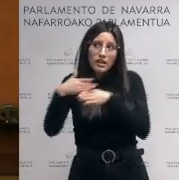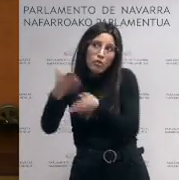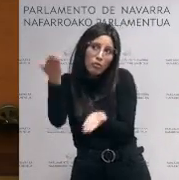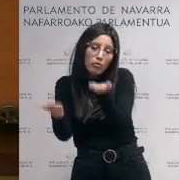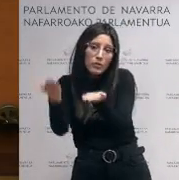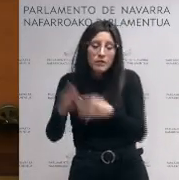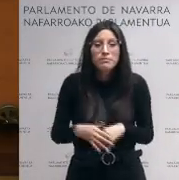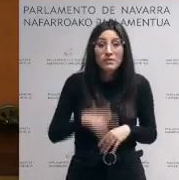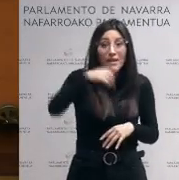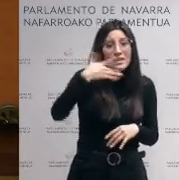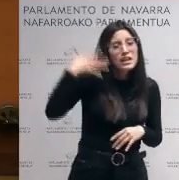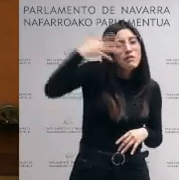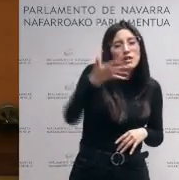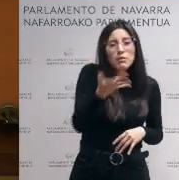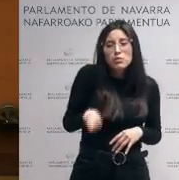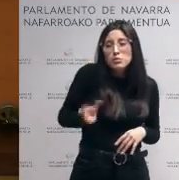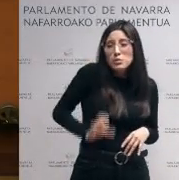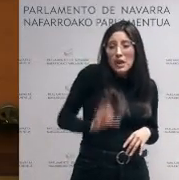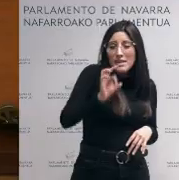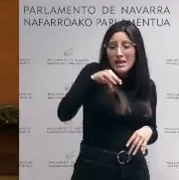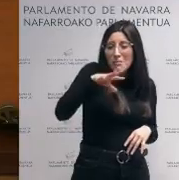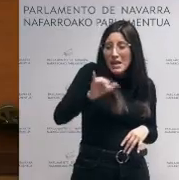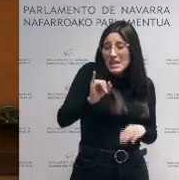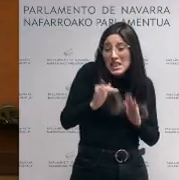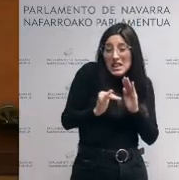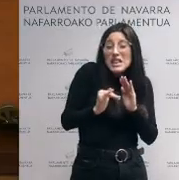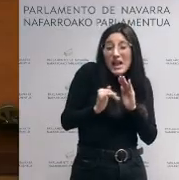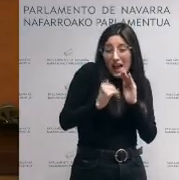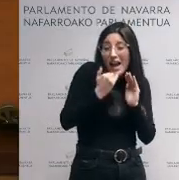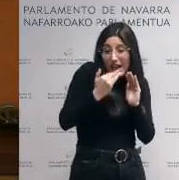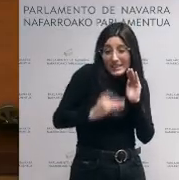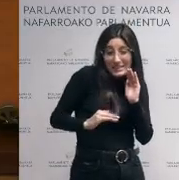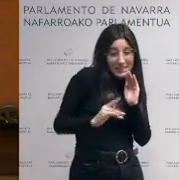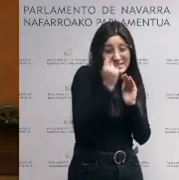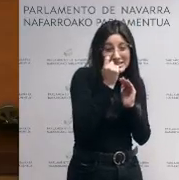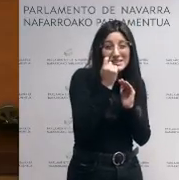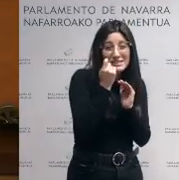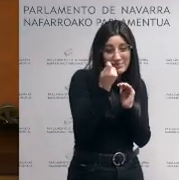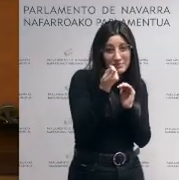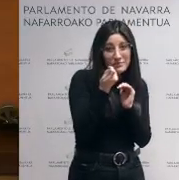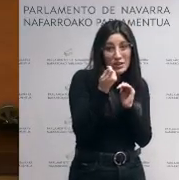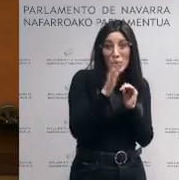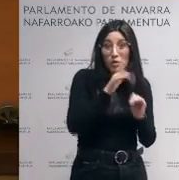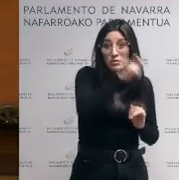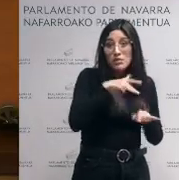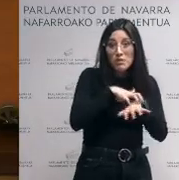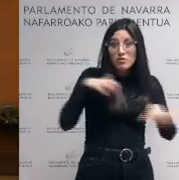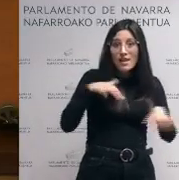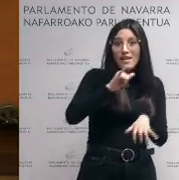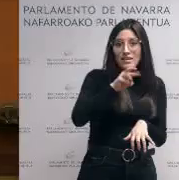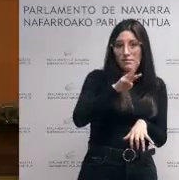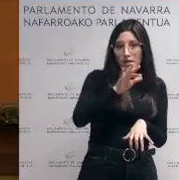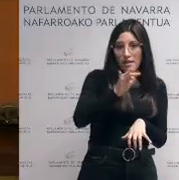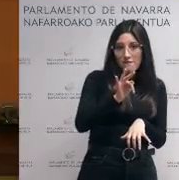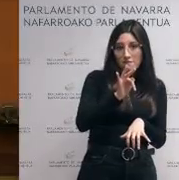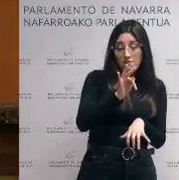que viven con ingresos cercanos al SMI. Miles de personas. Muchas de ellas deben presentar declaración de IRPF y acaban pagando